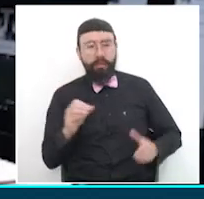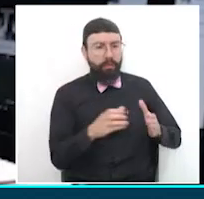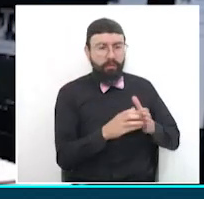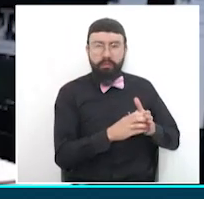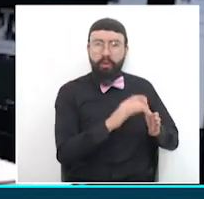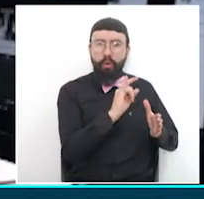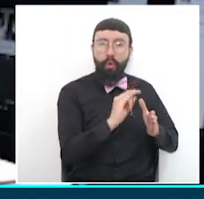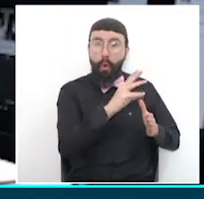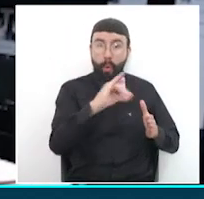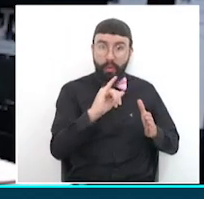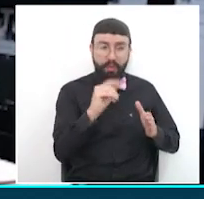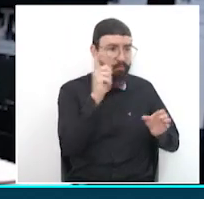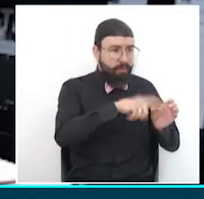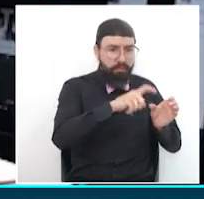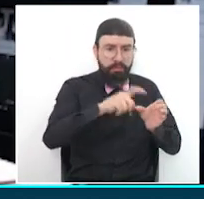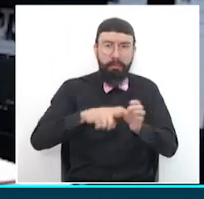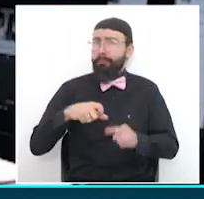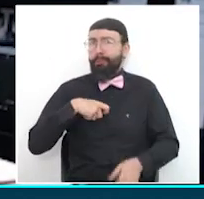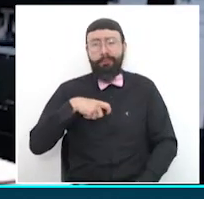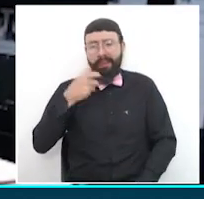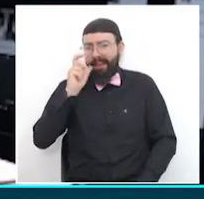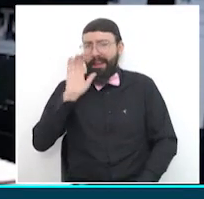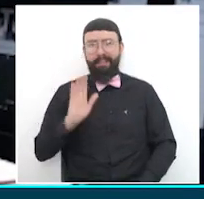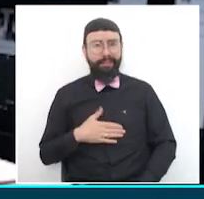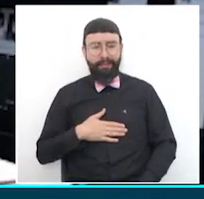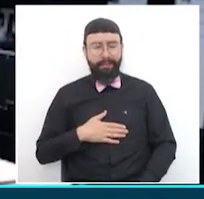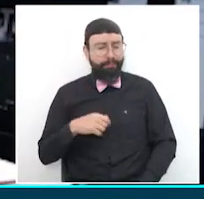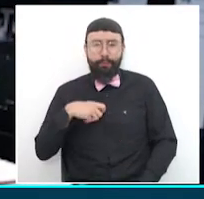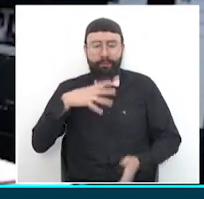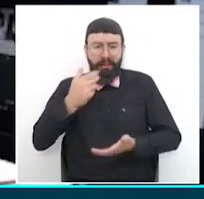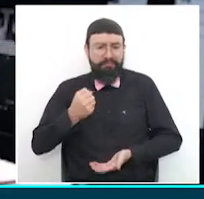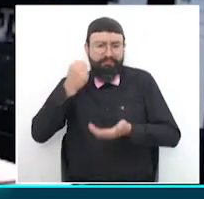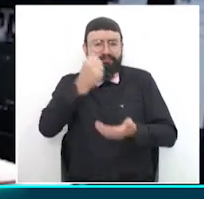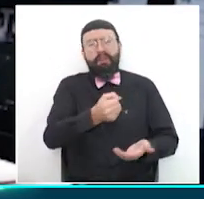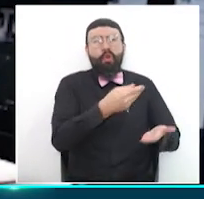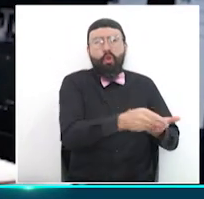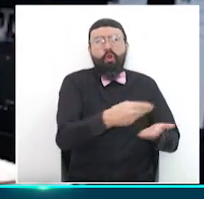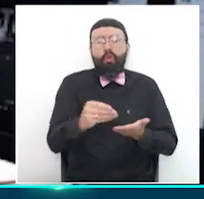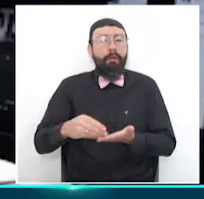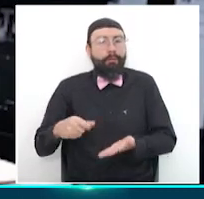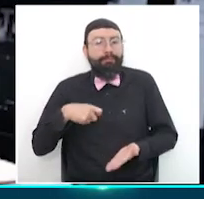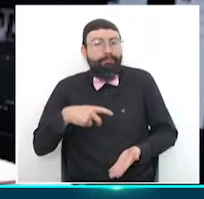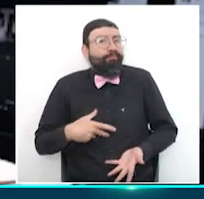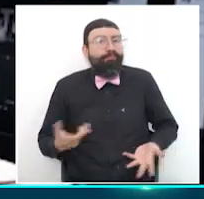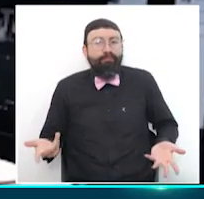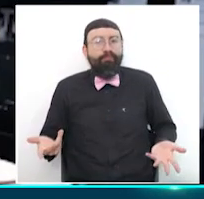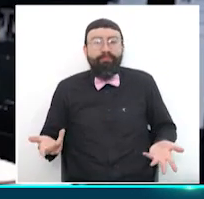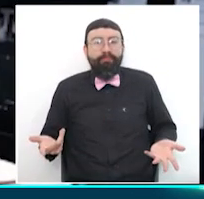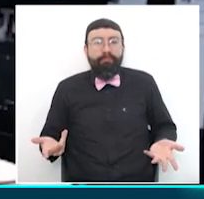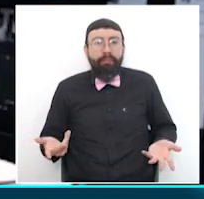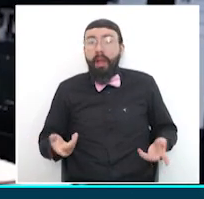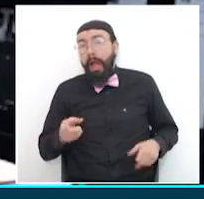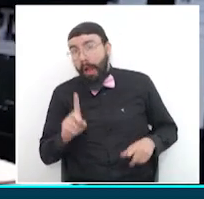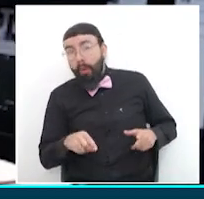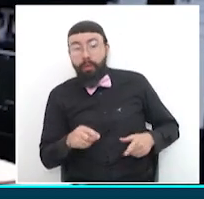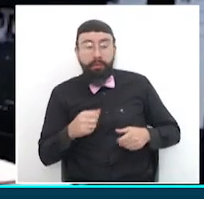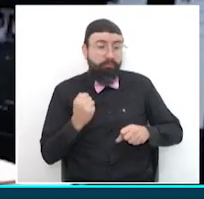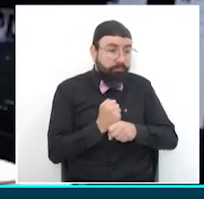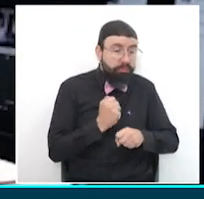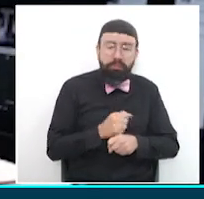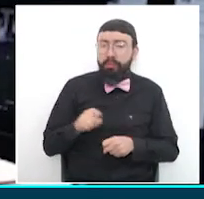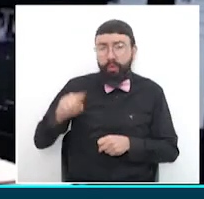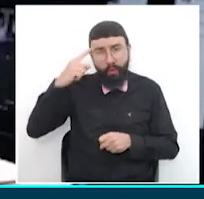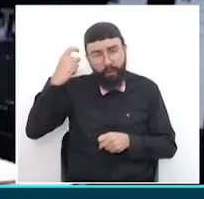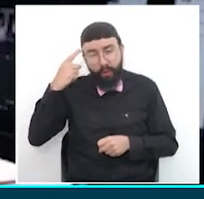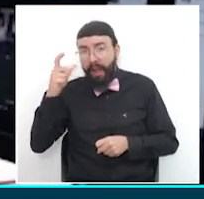intensivos que no tiene Caldas, que no tiene la capacidad Caldas financieramente de adquirirlas. Hoy hemos avanzado con los buenos oficios del gobernador de Caldas a